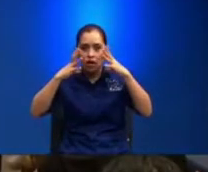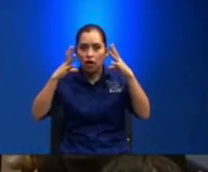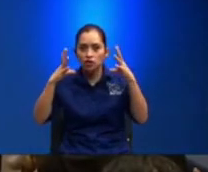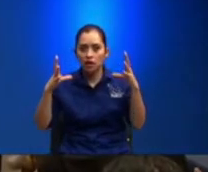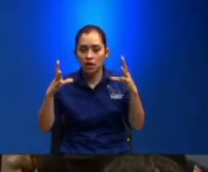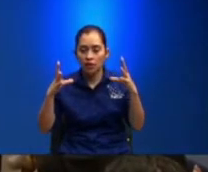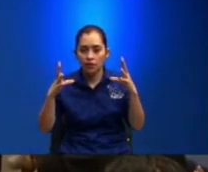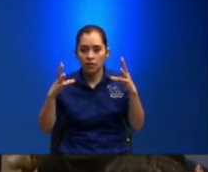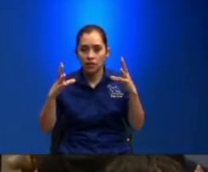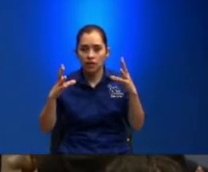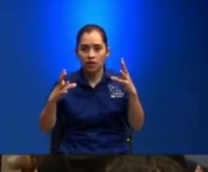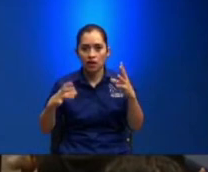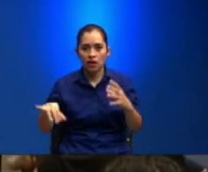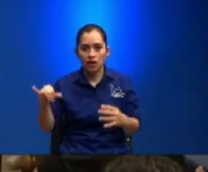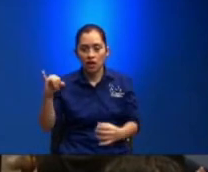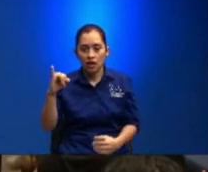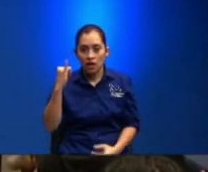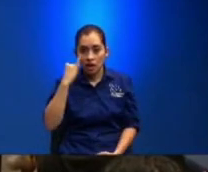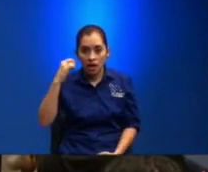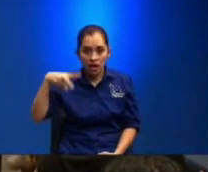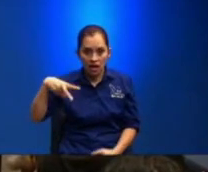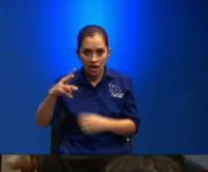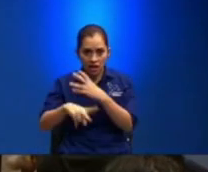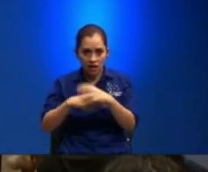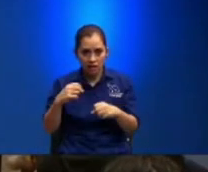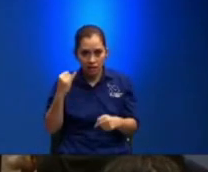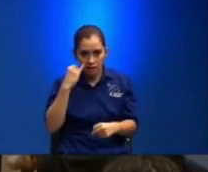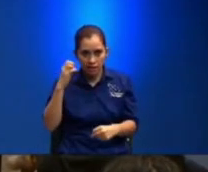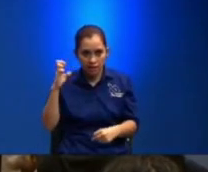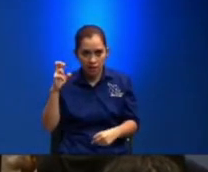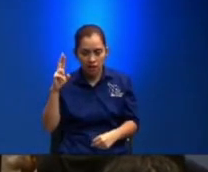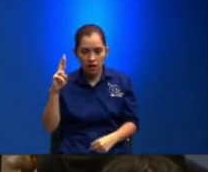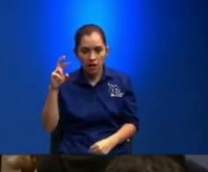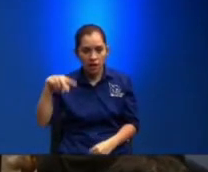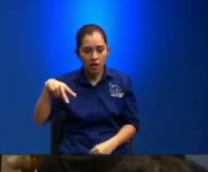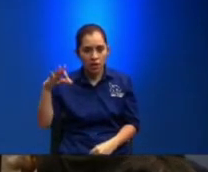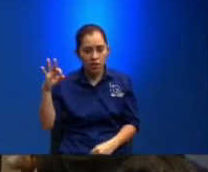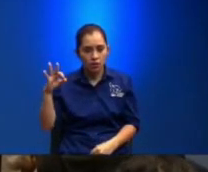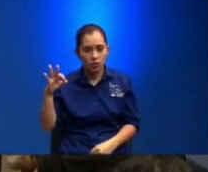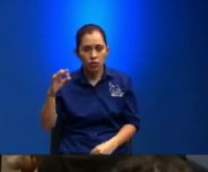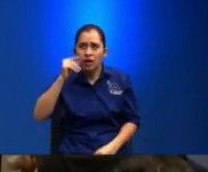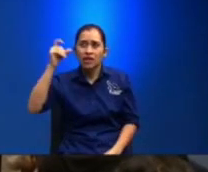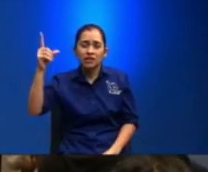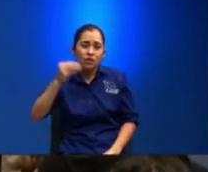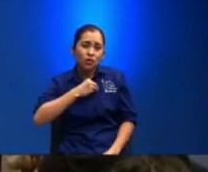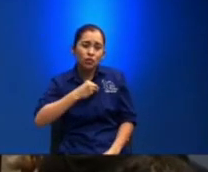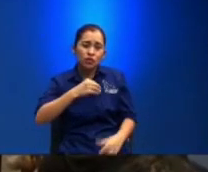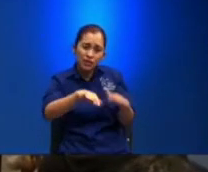entonces de que nos quiere sacar el señor a nosotros de ser chismosos